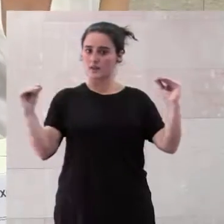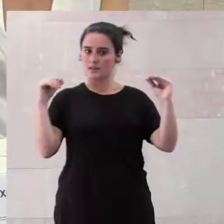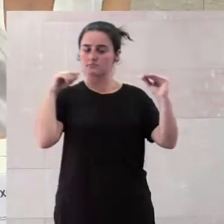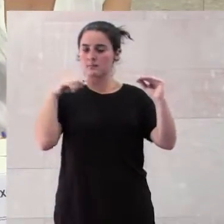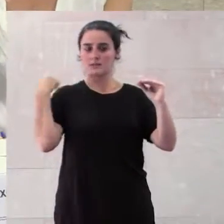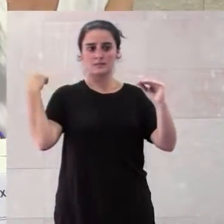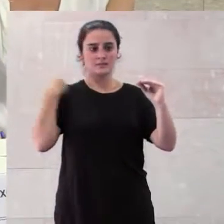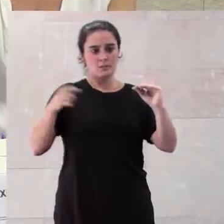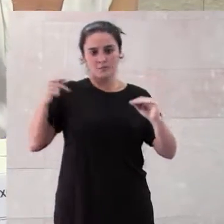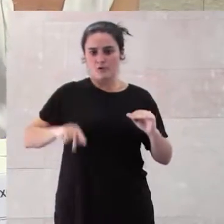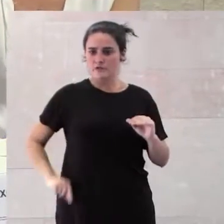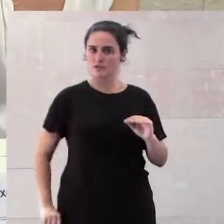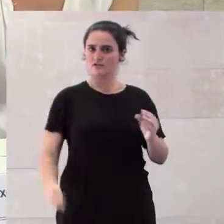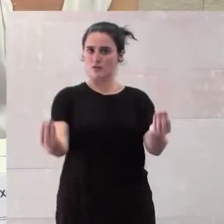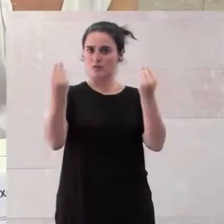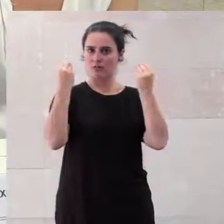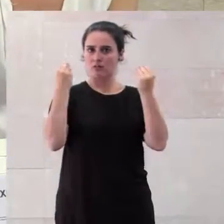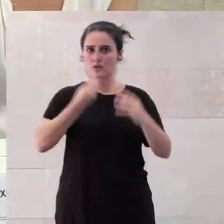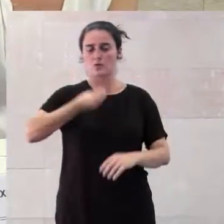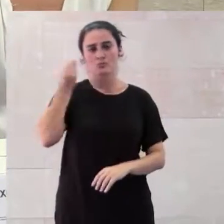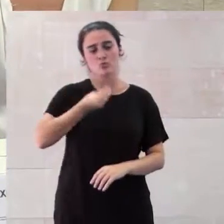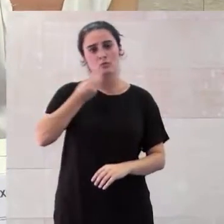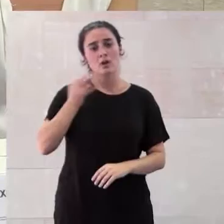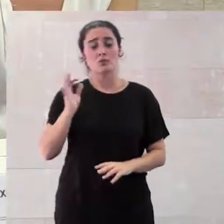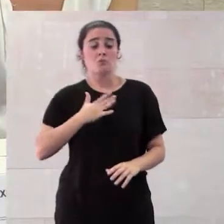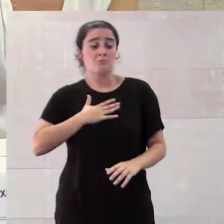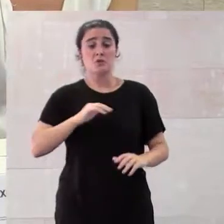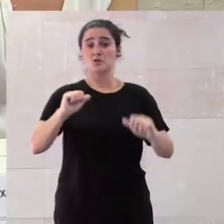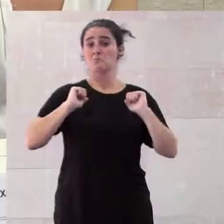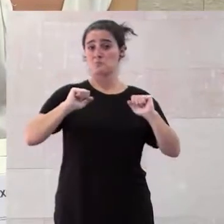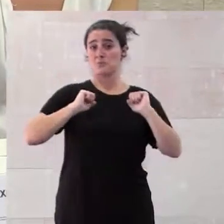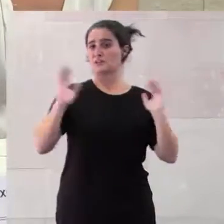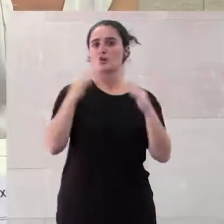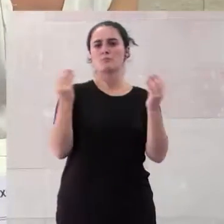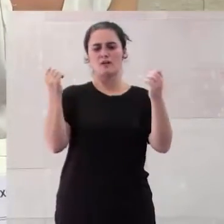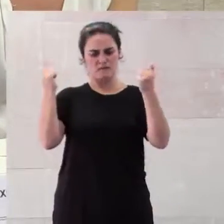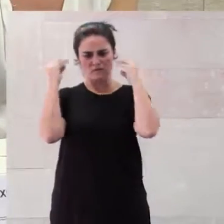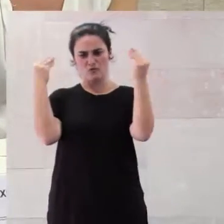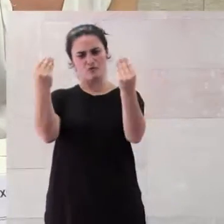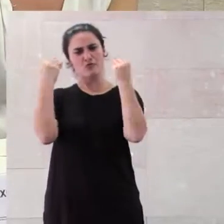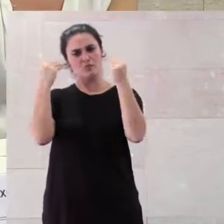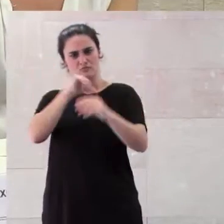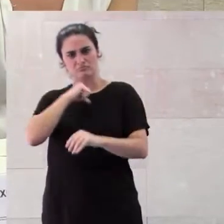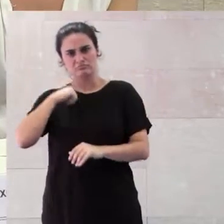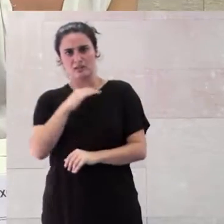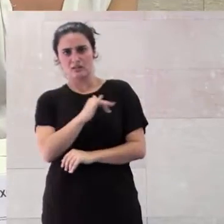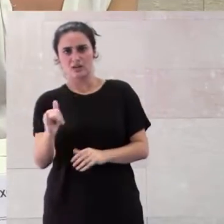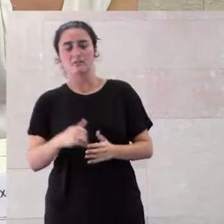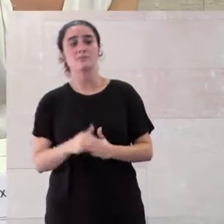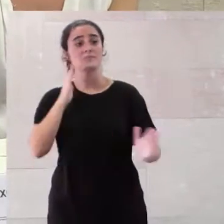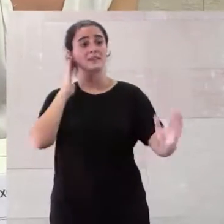profesionales bien formadas o profesionales que no han hecho esos másteres pero que se forman por su cuenta. En los años 90